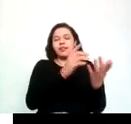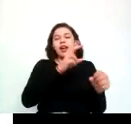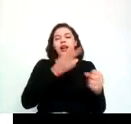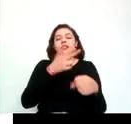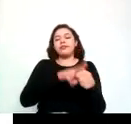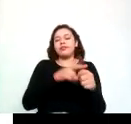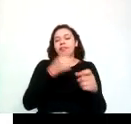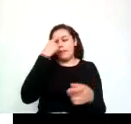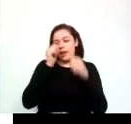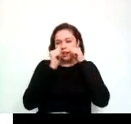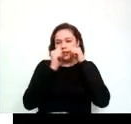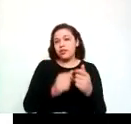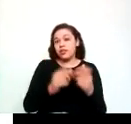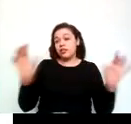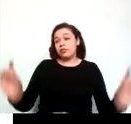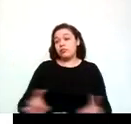que pueden generar